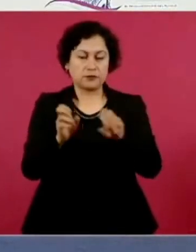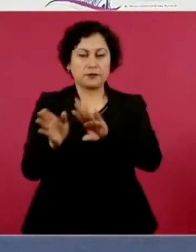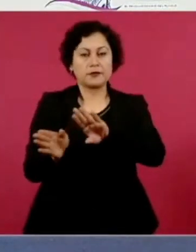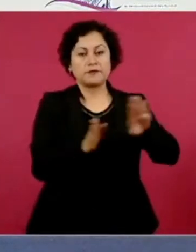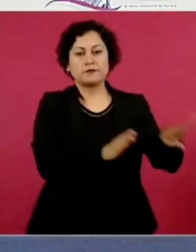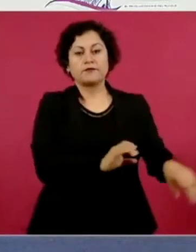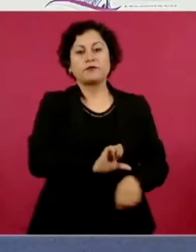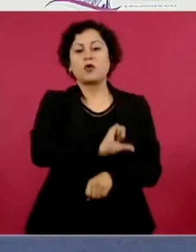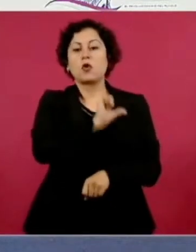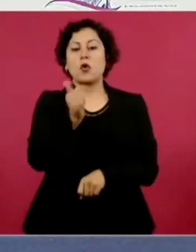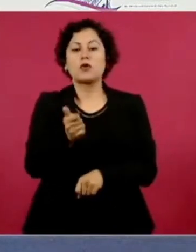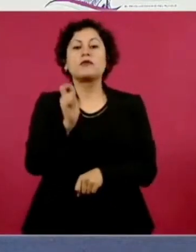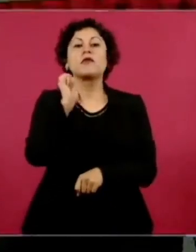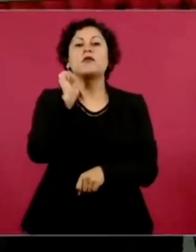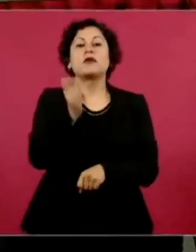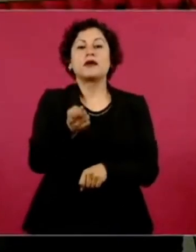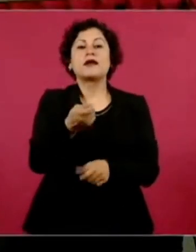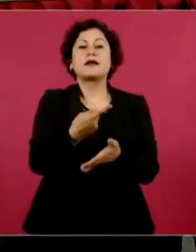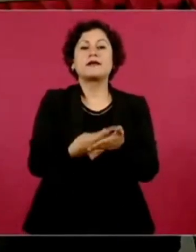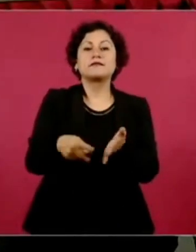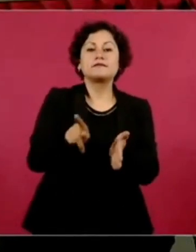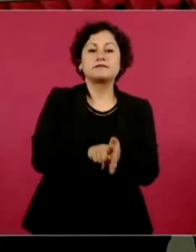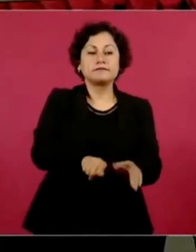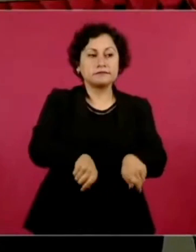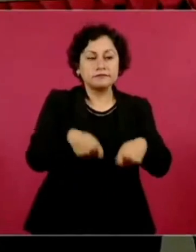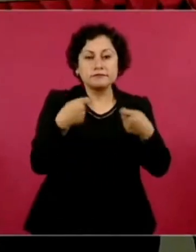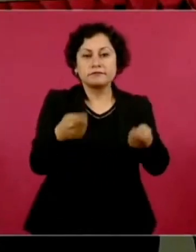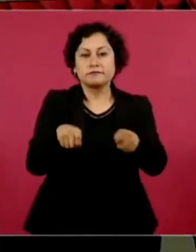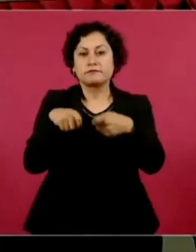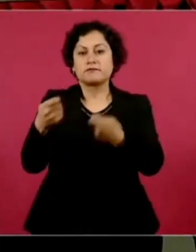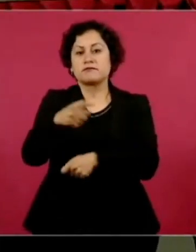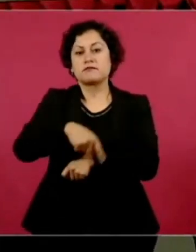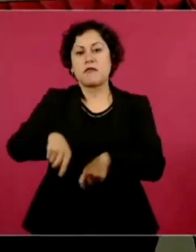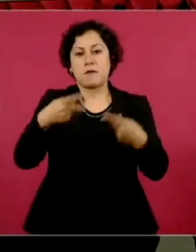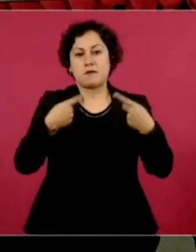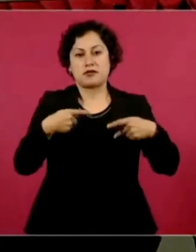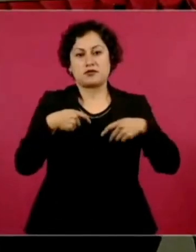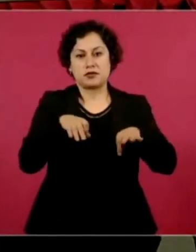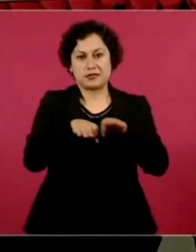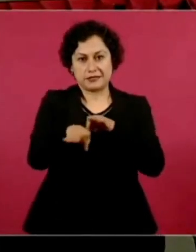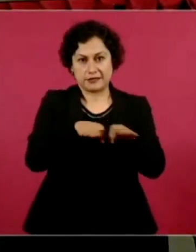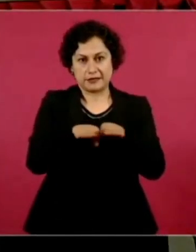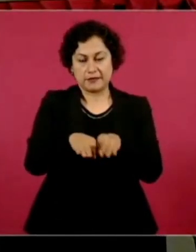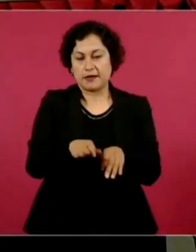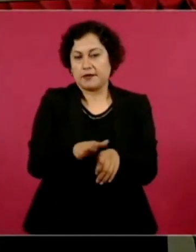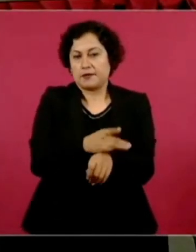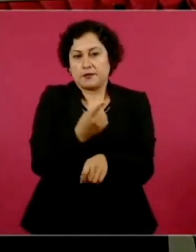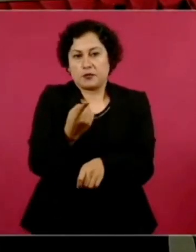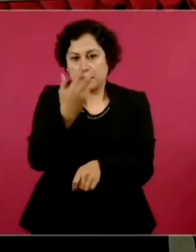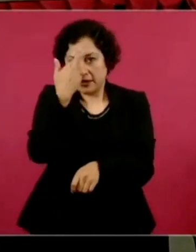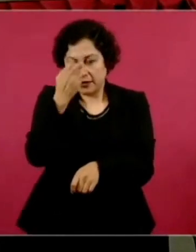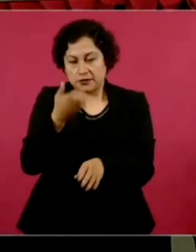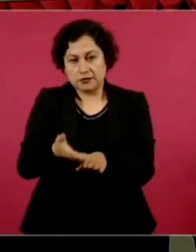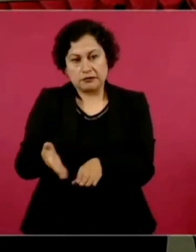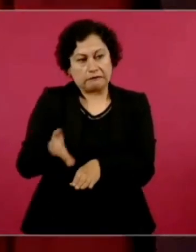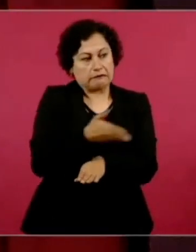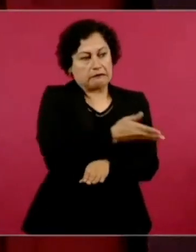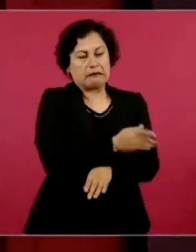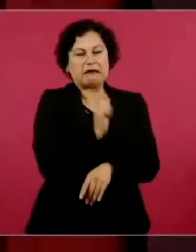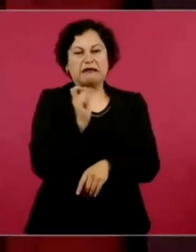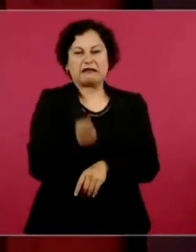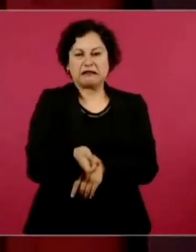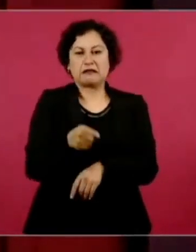basificación. Esta es la basificación del personal de salud, que en la época neoliberal del Seguro Popular, esta entidad